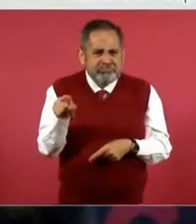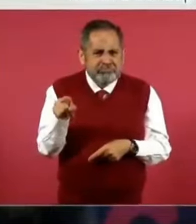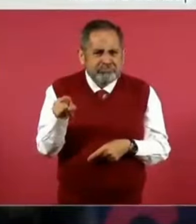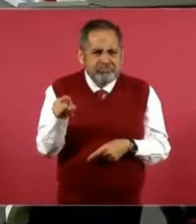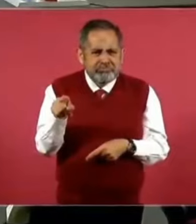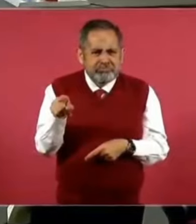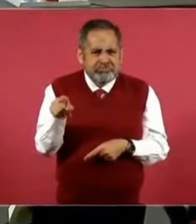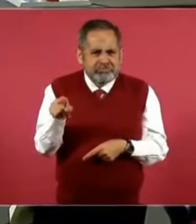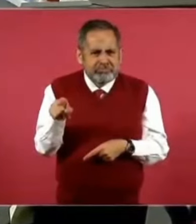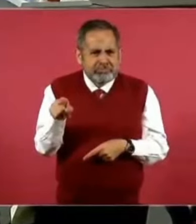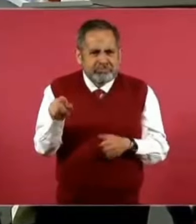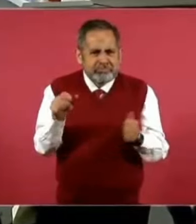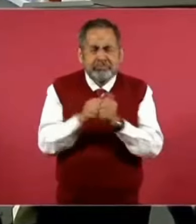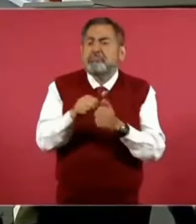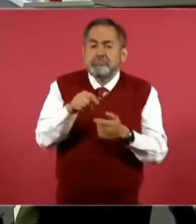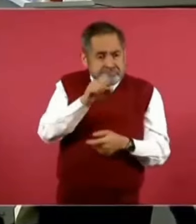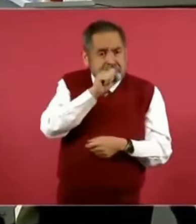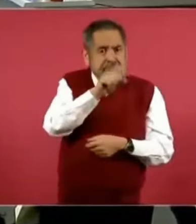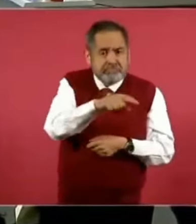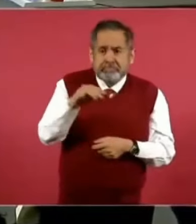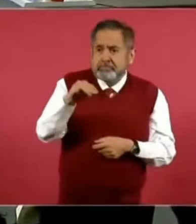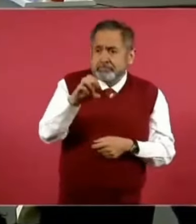estuvo con